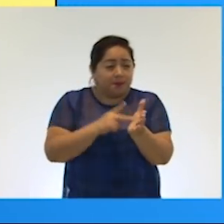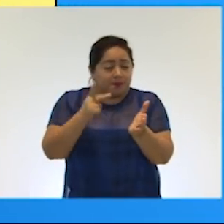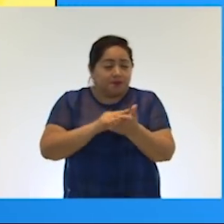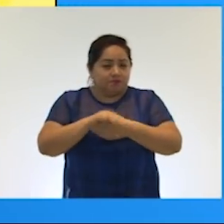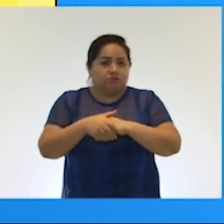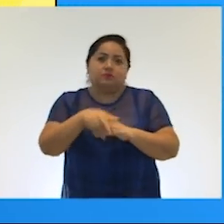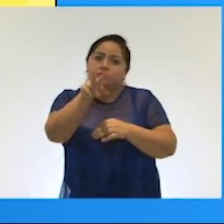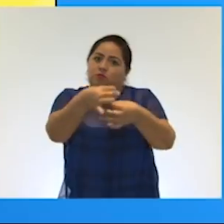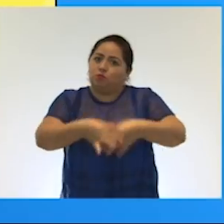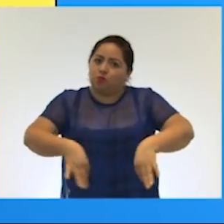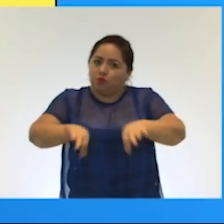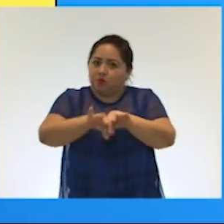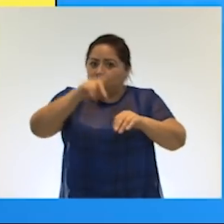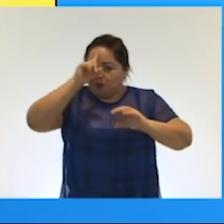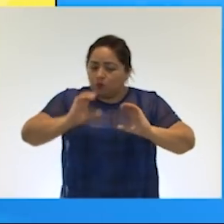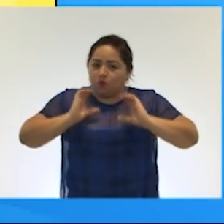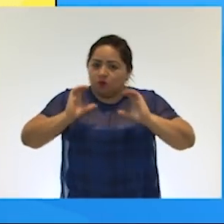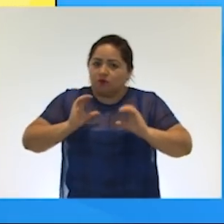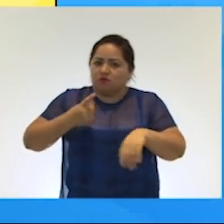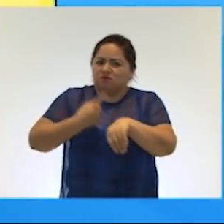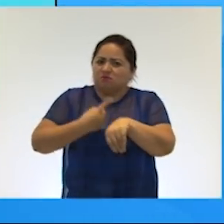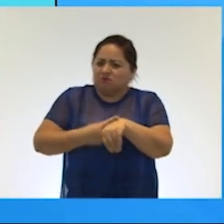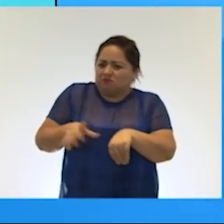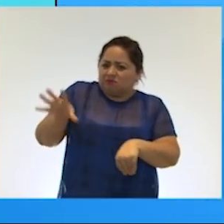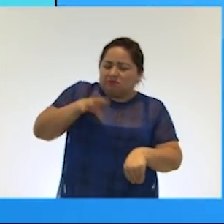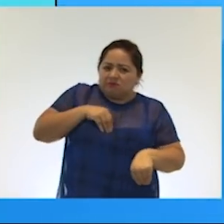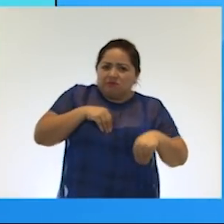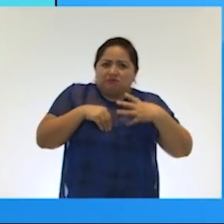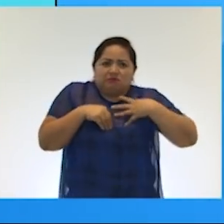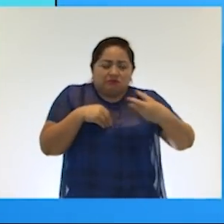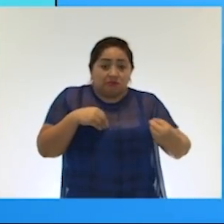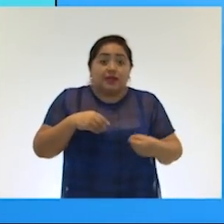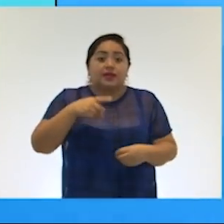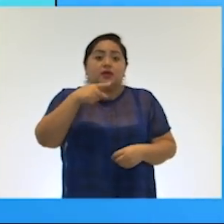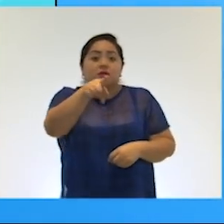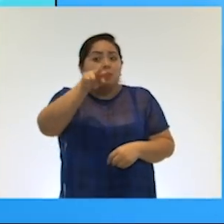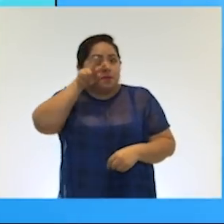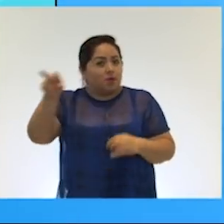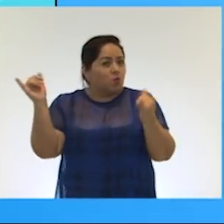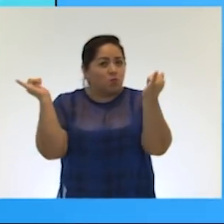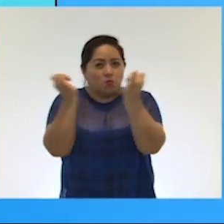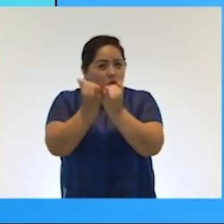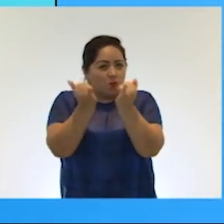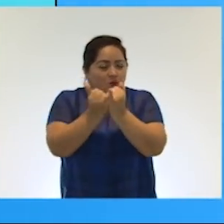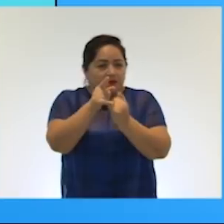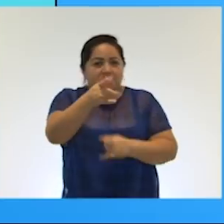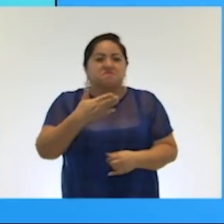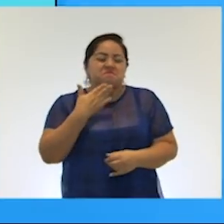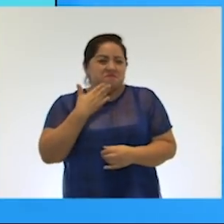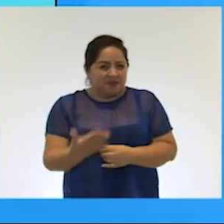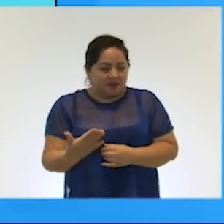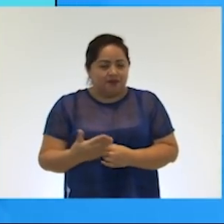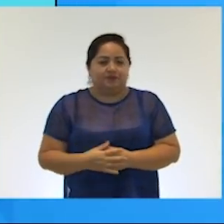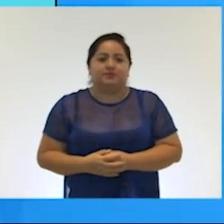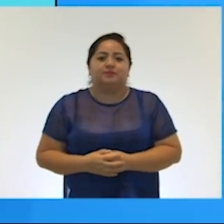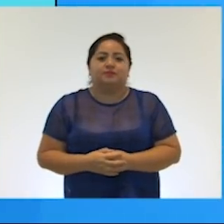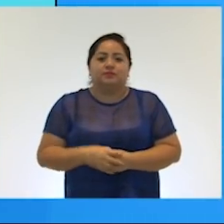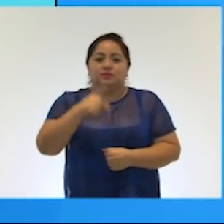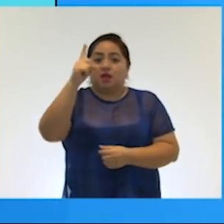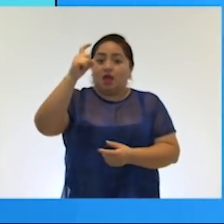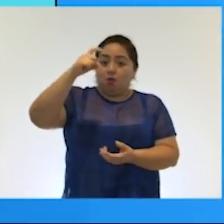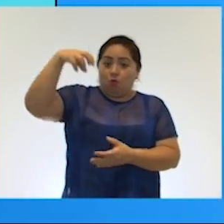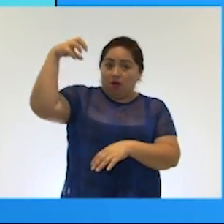es importante para prevenir cualquier enfermedad. Sigue estos pasos para hacerlo correctamente. Moja